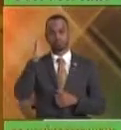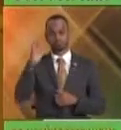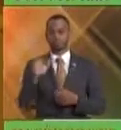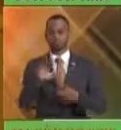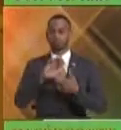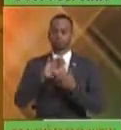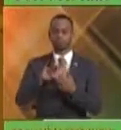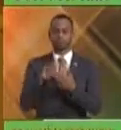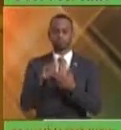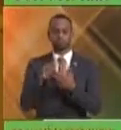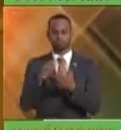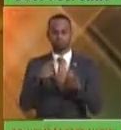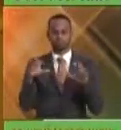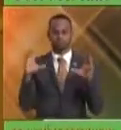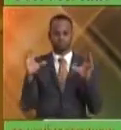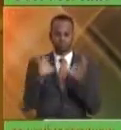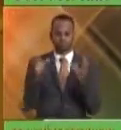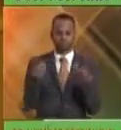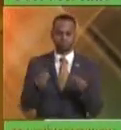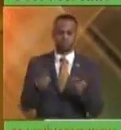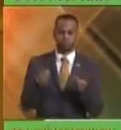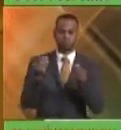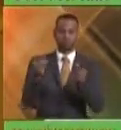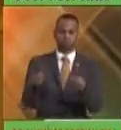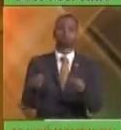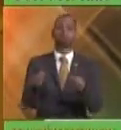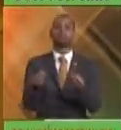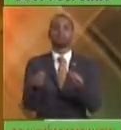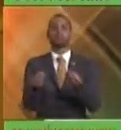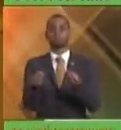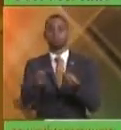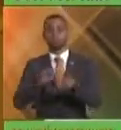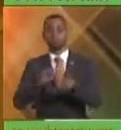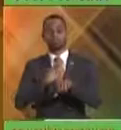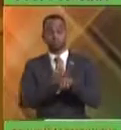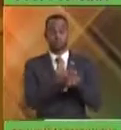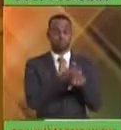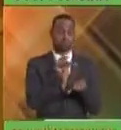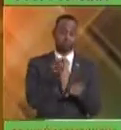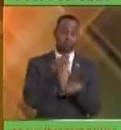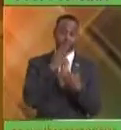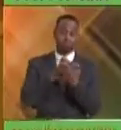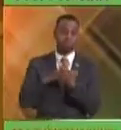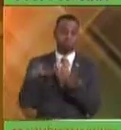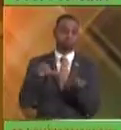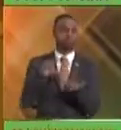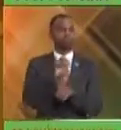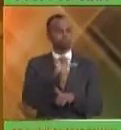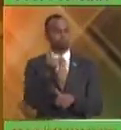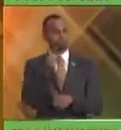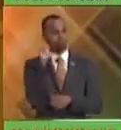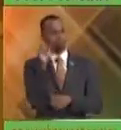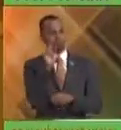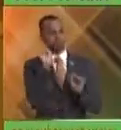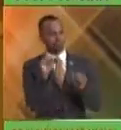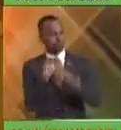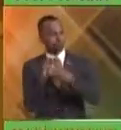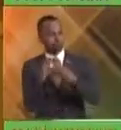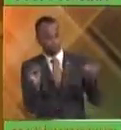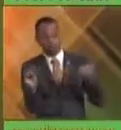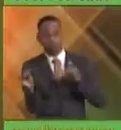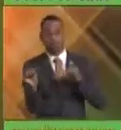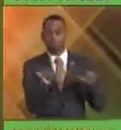vamos a una especie de certificar las y vamos a llamar la atención sobre esa práctica para que otras las réplicas en una